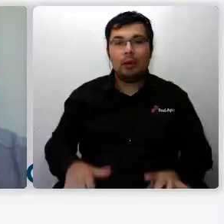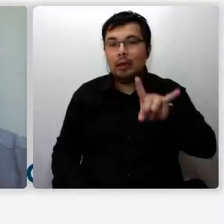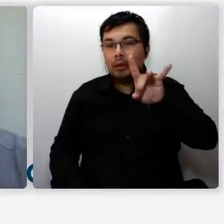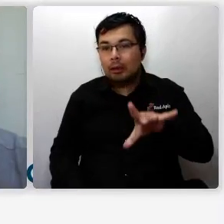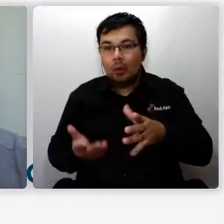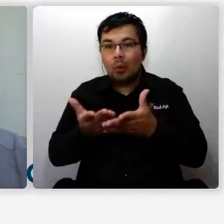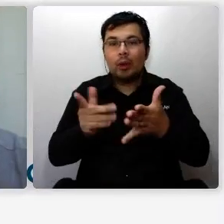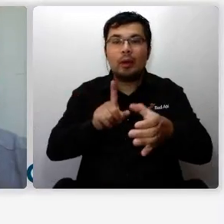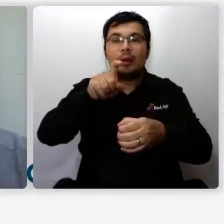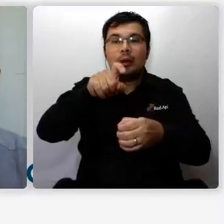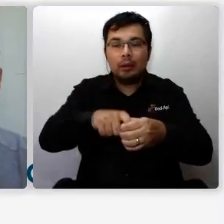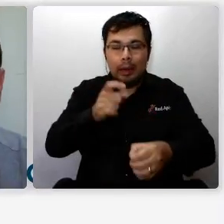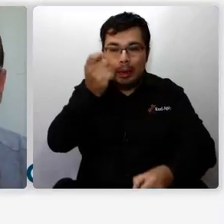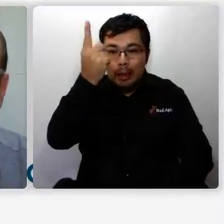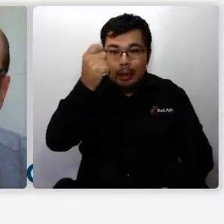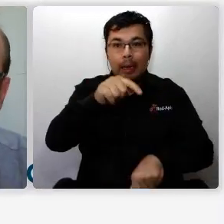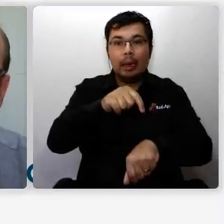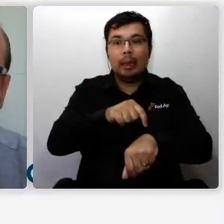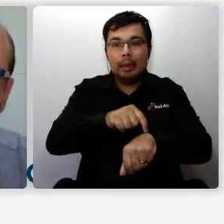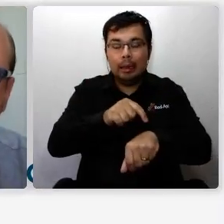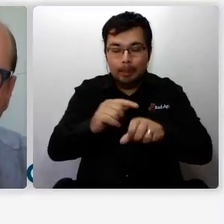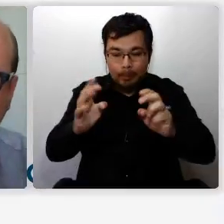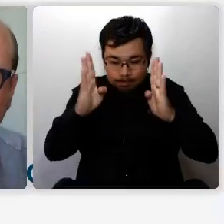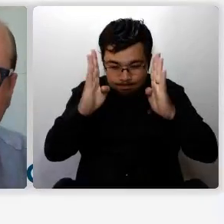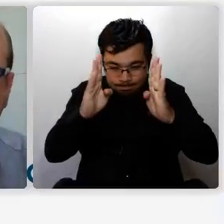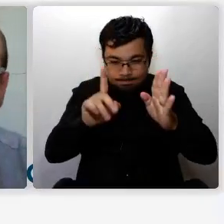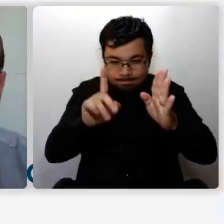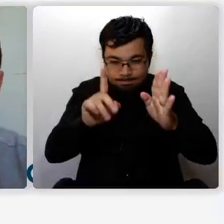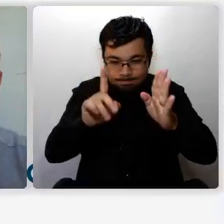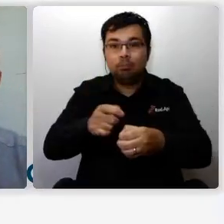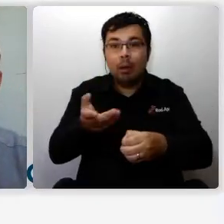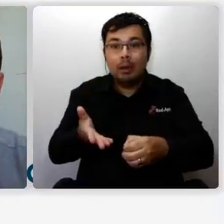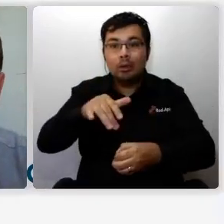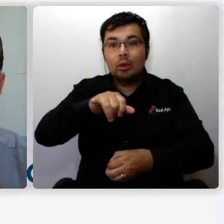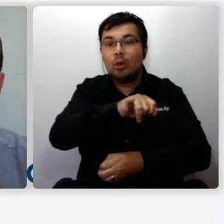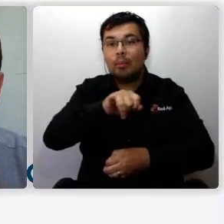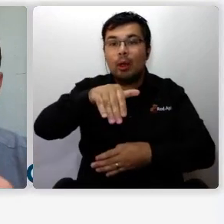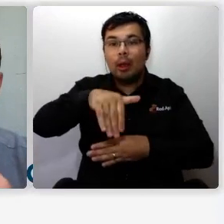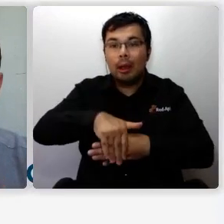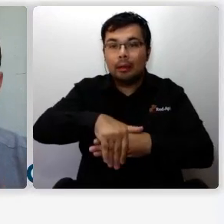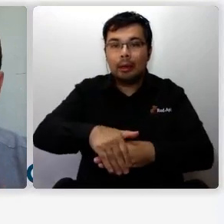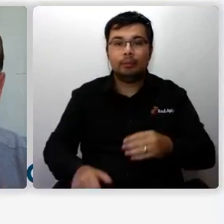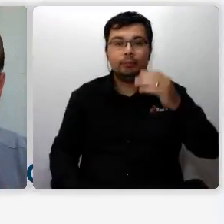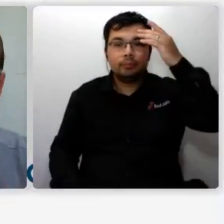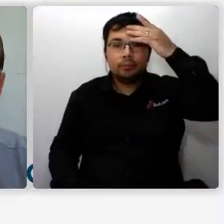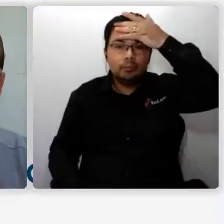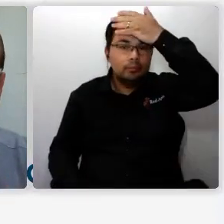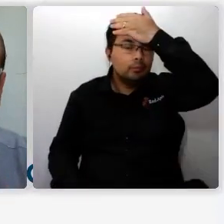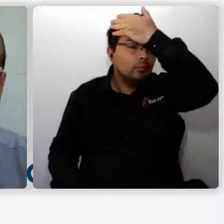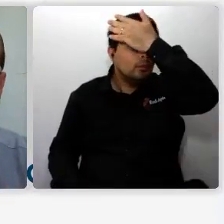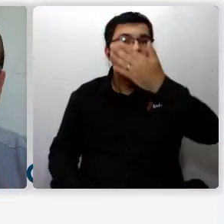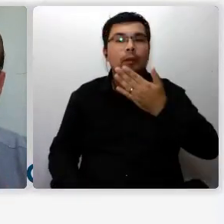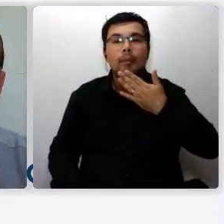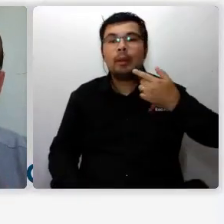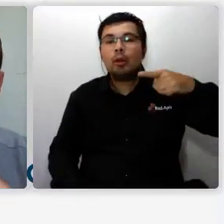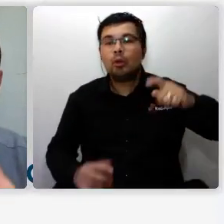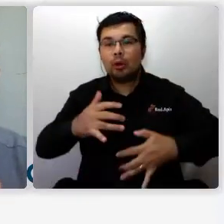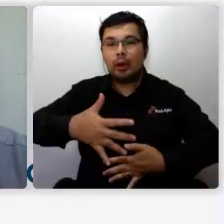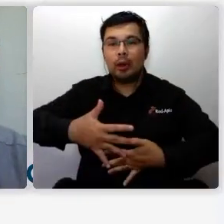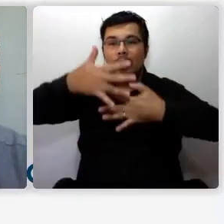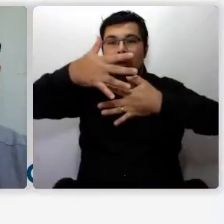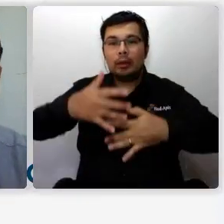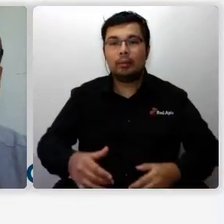tiempo que le dedican a estar conectado. Así que eso hoy por la tarde. También a través del chat, para el medio que nos vamos a estar comunicando, ya están